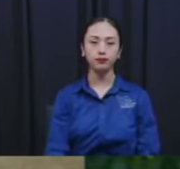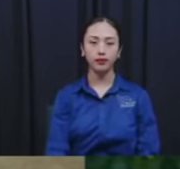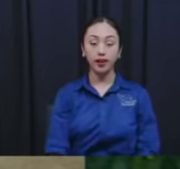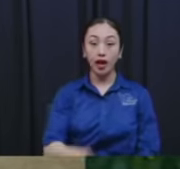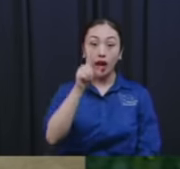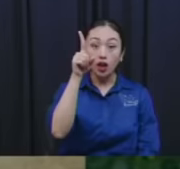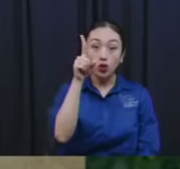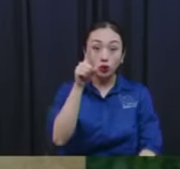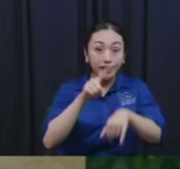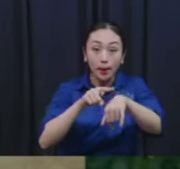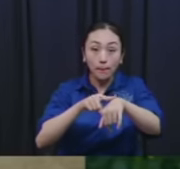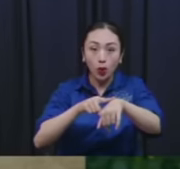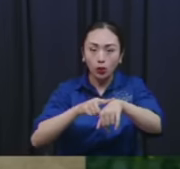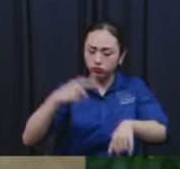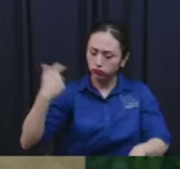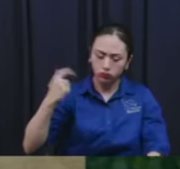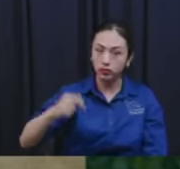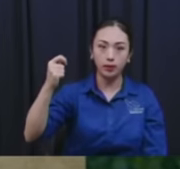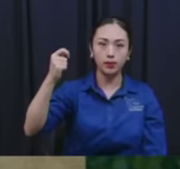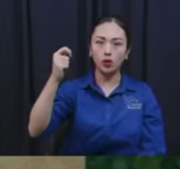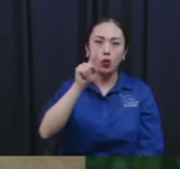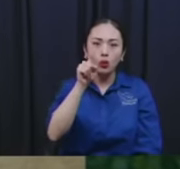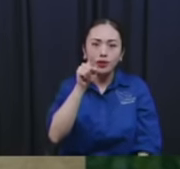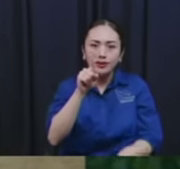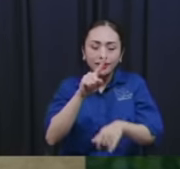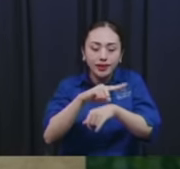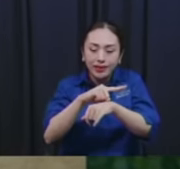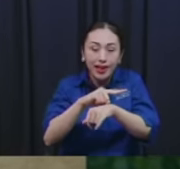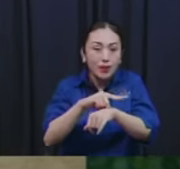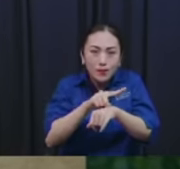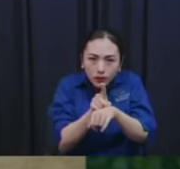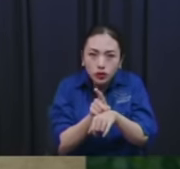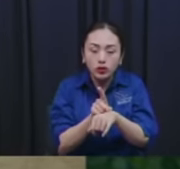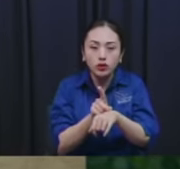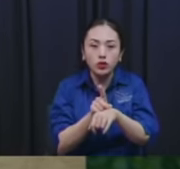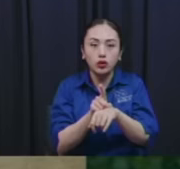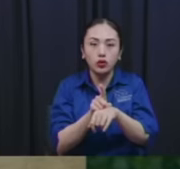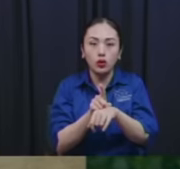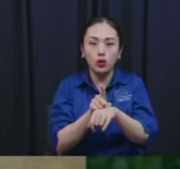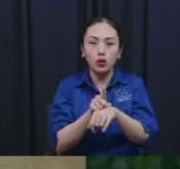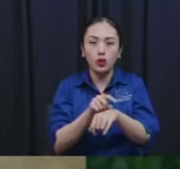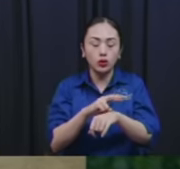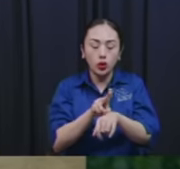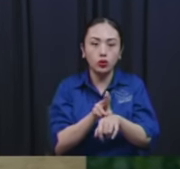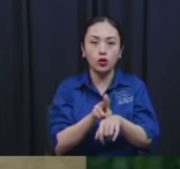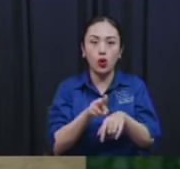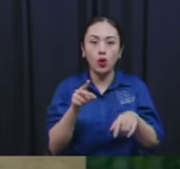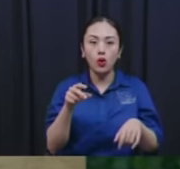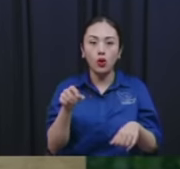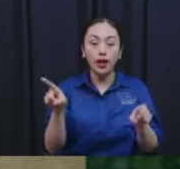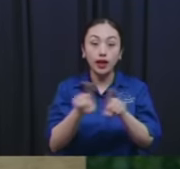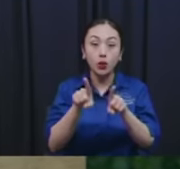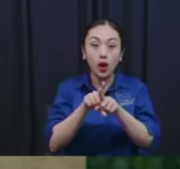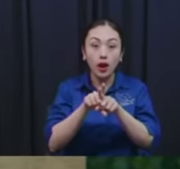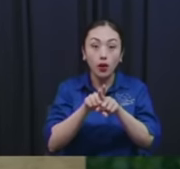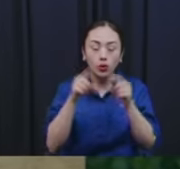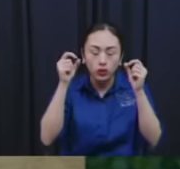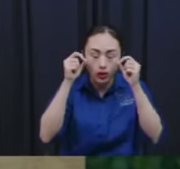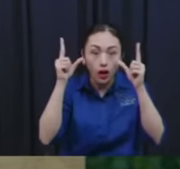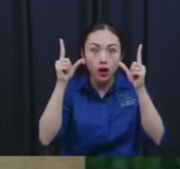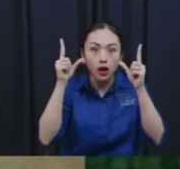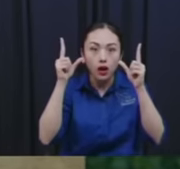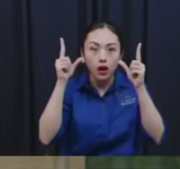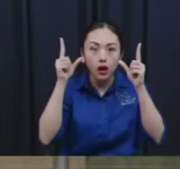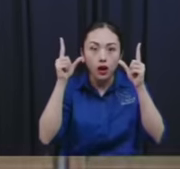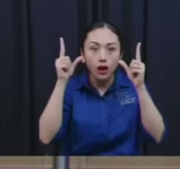es imagínese un átomo de tiempo es decir solo cierra y Abra los ojos así rapidito Ah usted no lo cierra